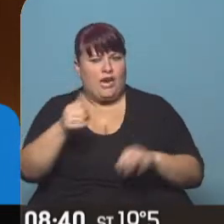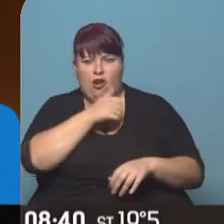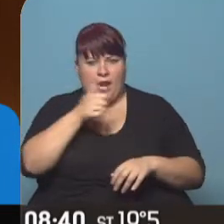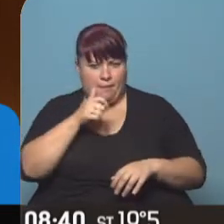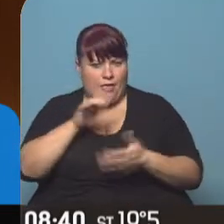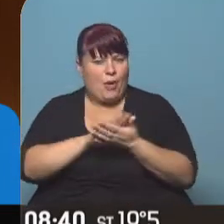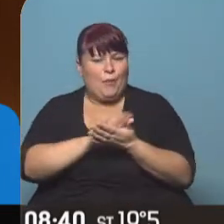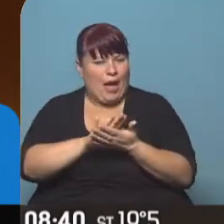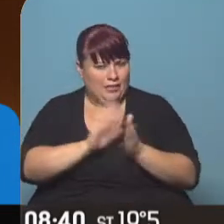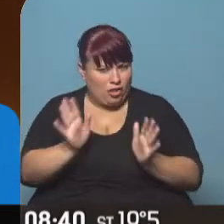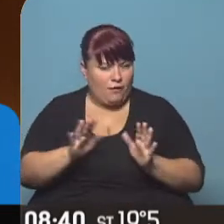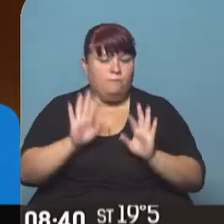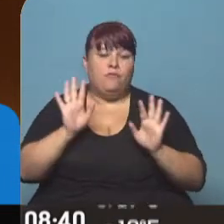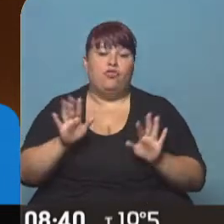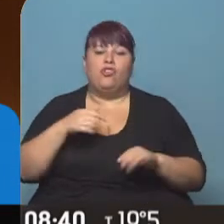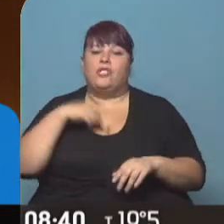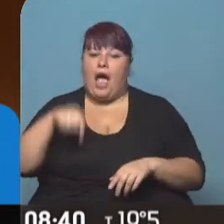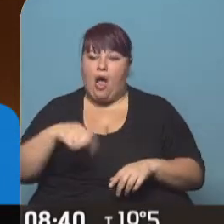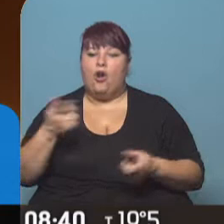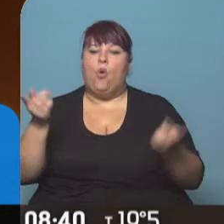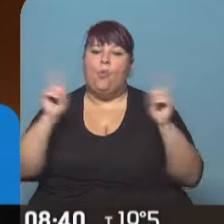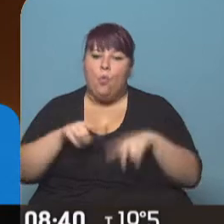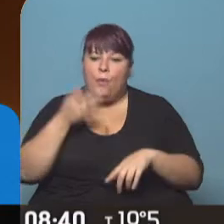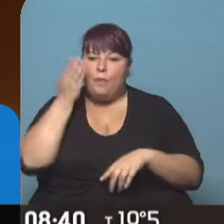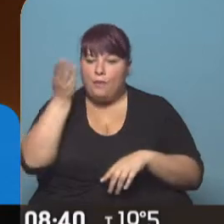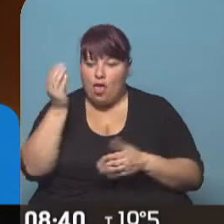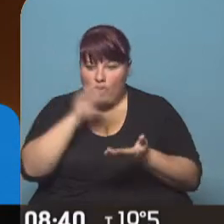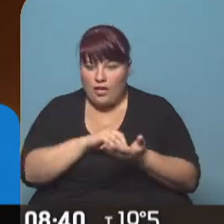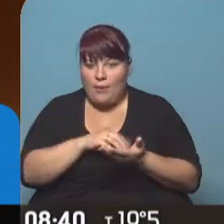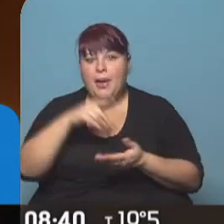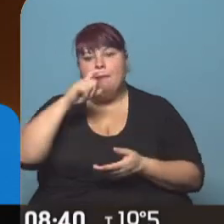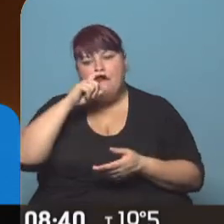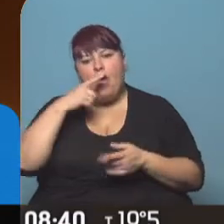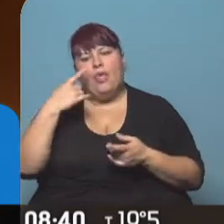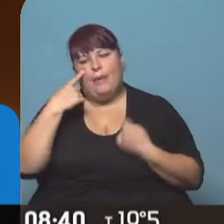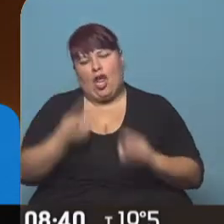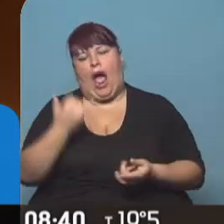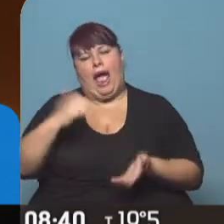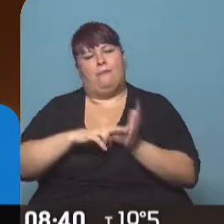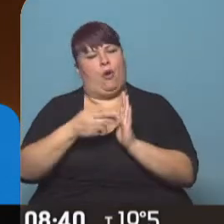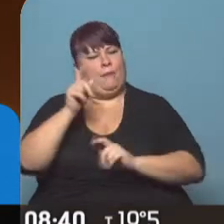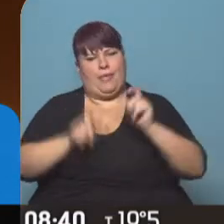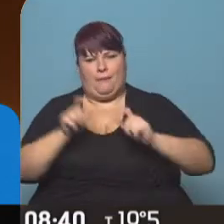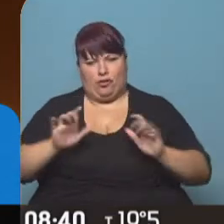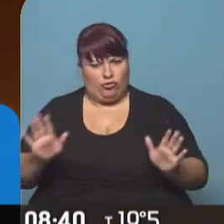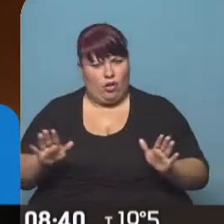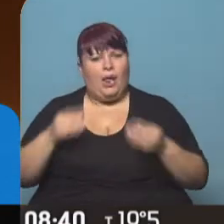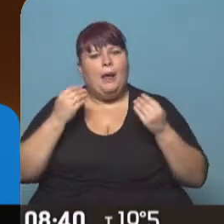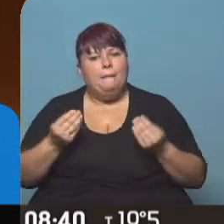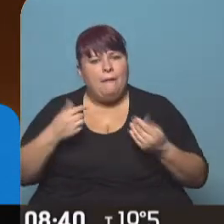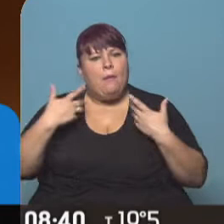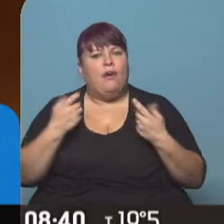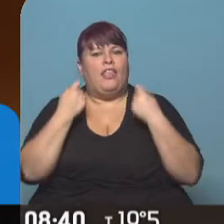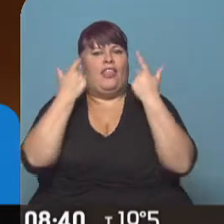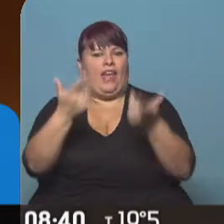medicamentos básicos así que lo que estamos volviendo a pedir ahora es que maduro reconozca que hay crisis humanitaria para que podamos